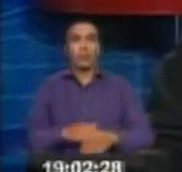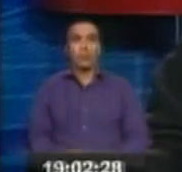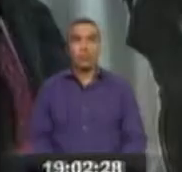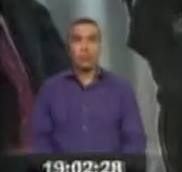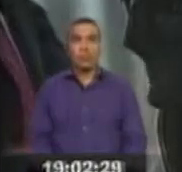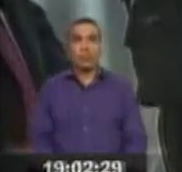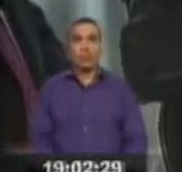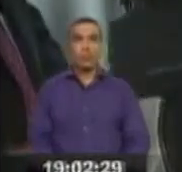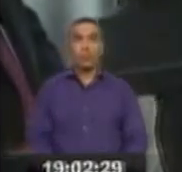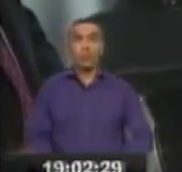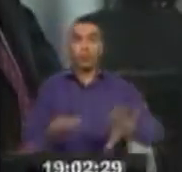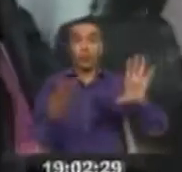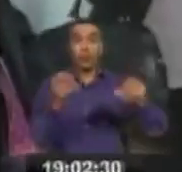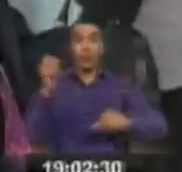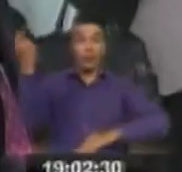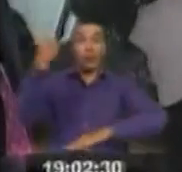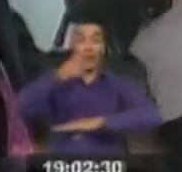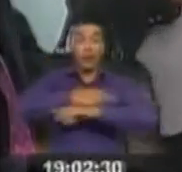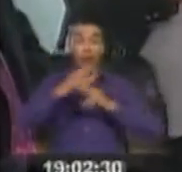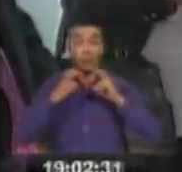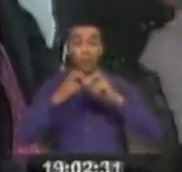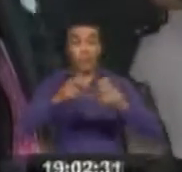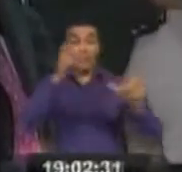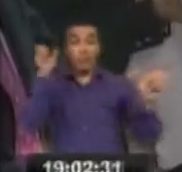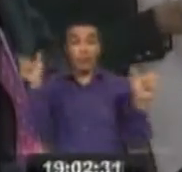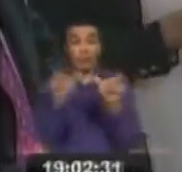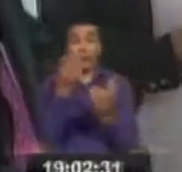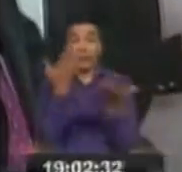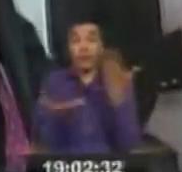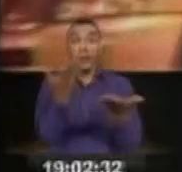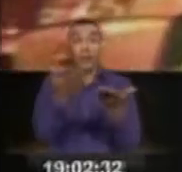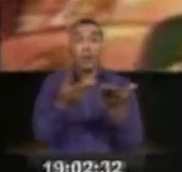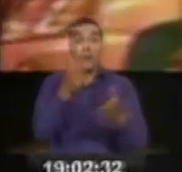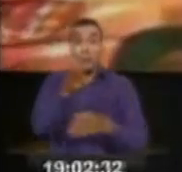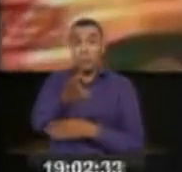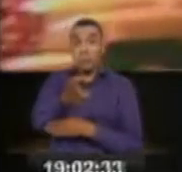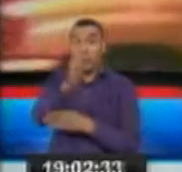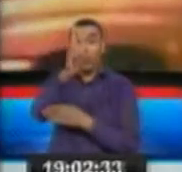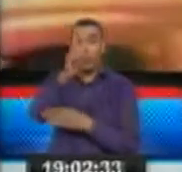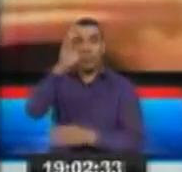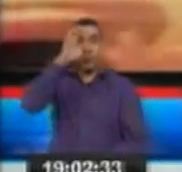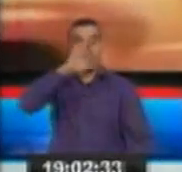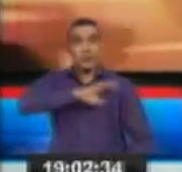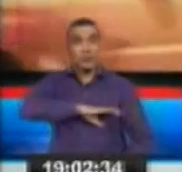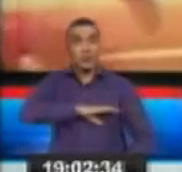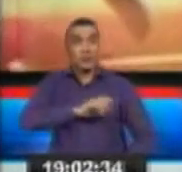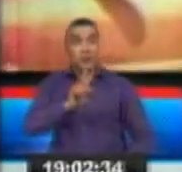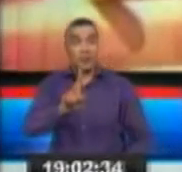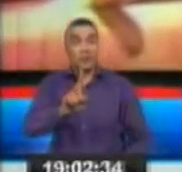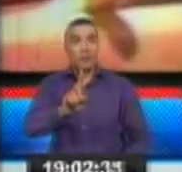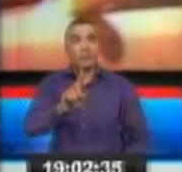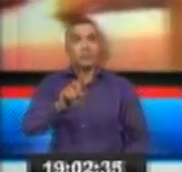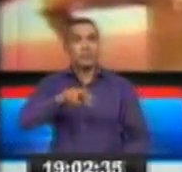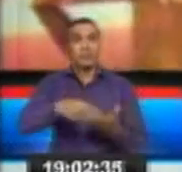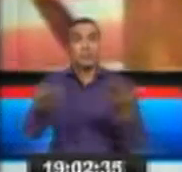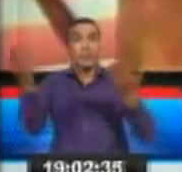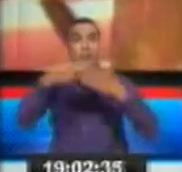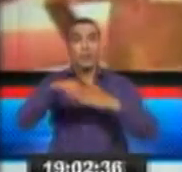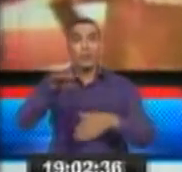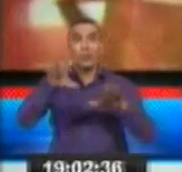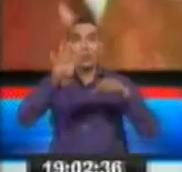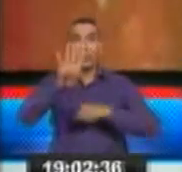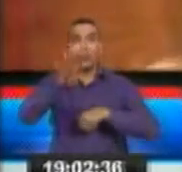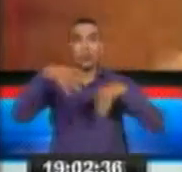los 90 días de instrucción fiscal por la supuesta ejecución extrajudicial del policía froilán jiménez culminaron el 4 de diciembre